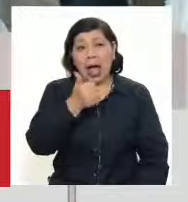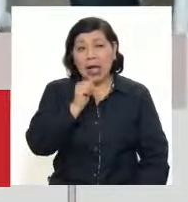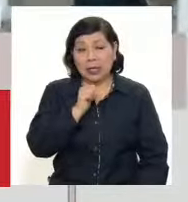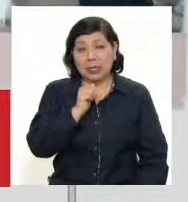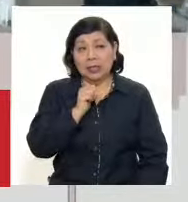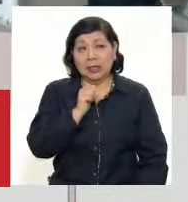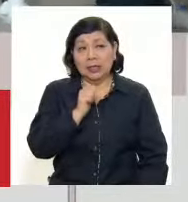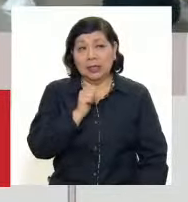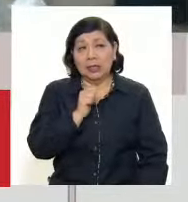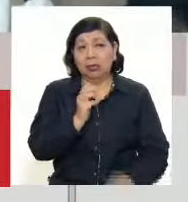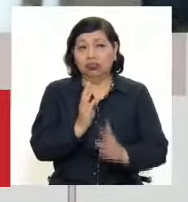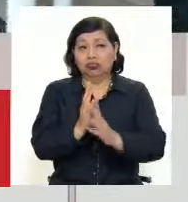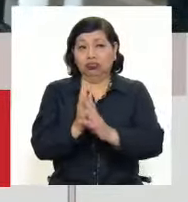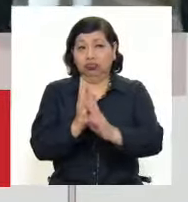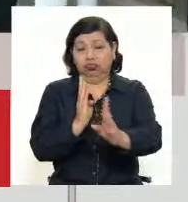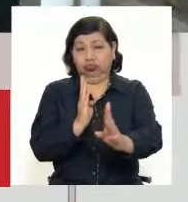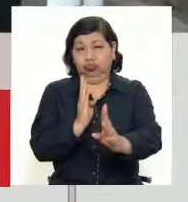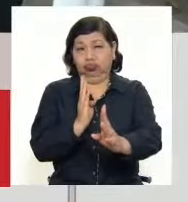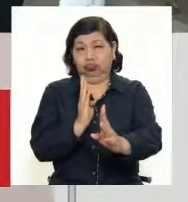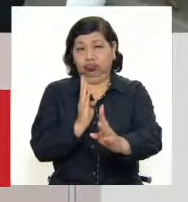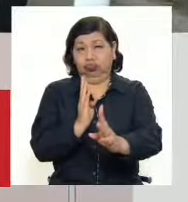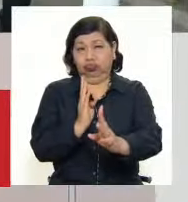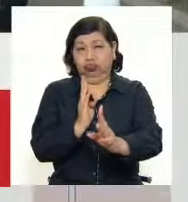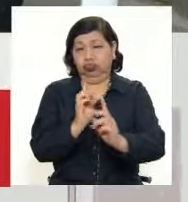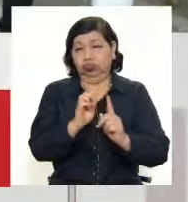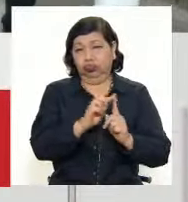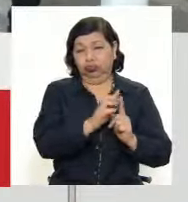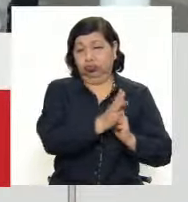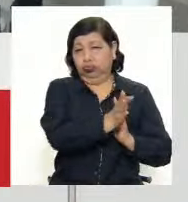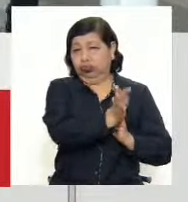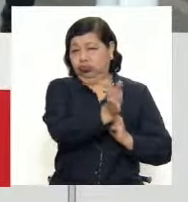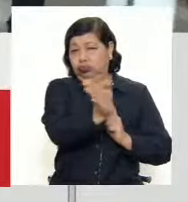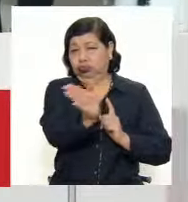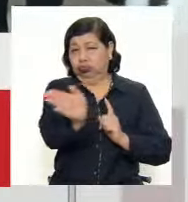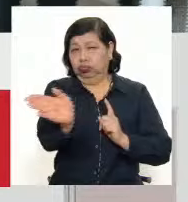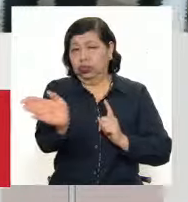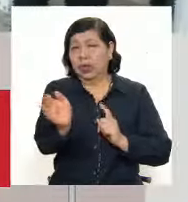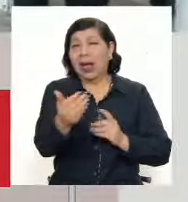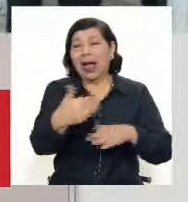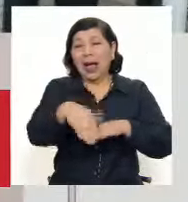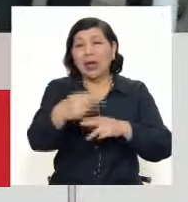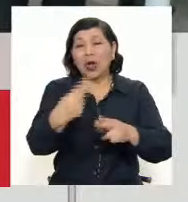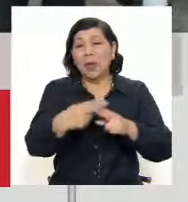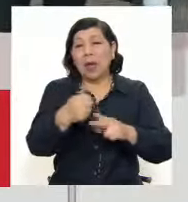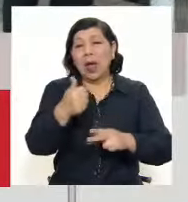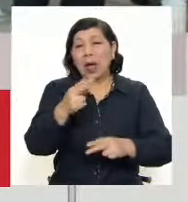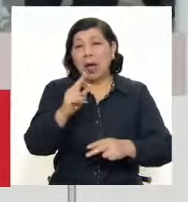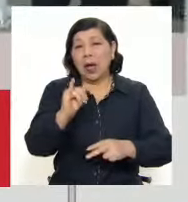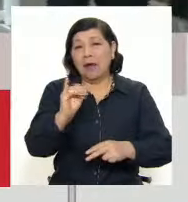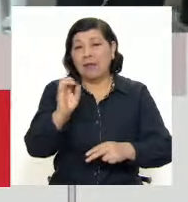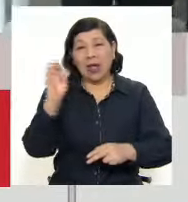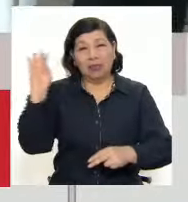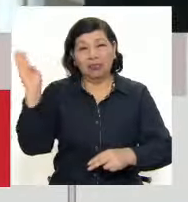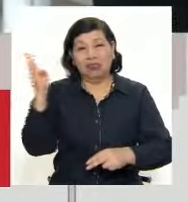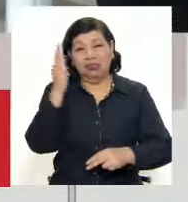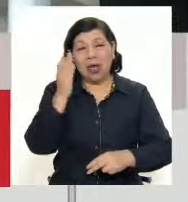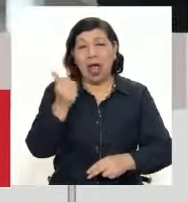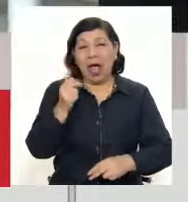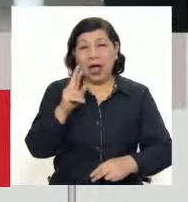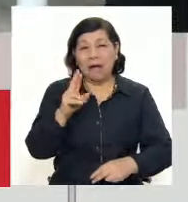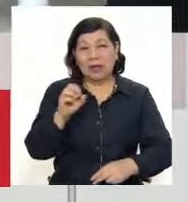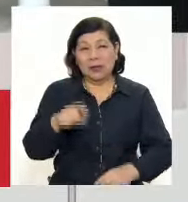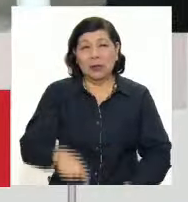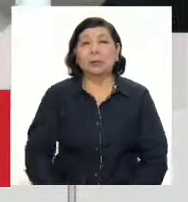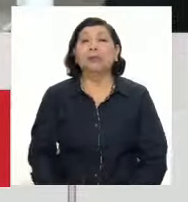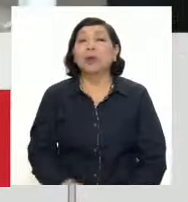ayer las colas llegaban hasta la avenida Aviación. Vamos a conversar con